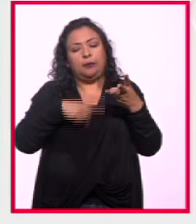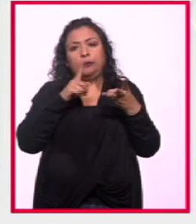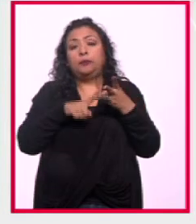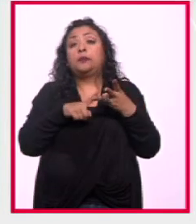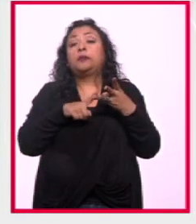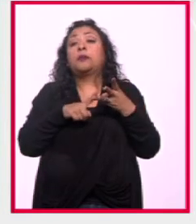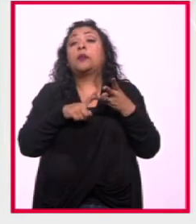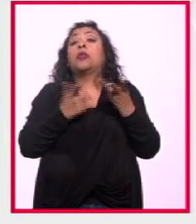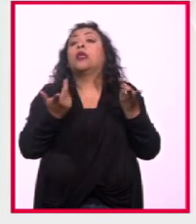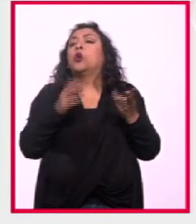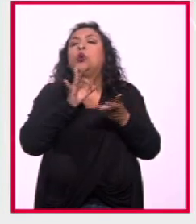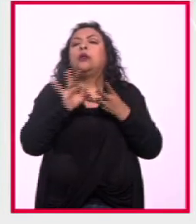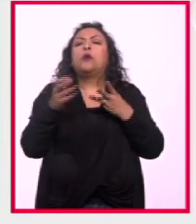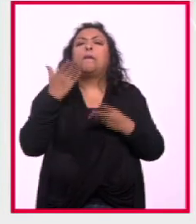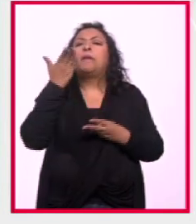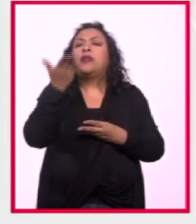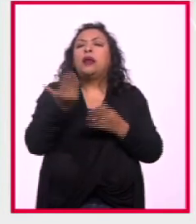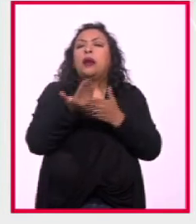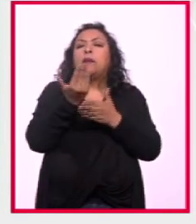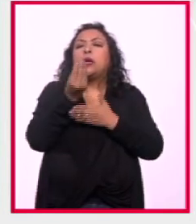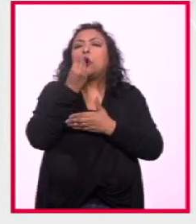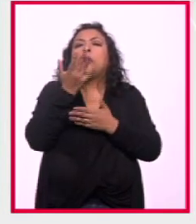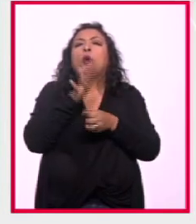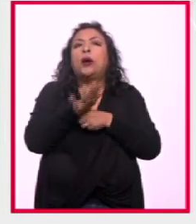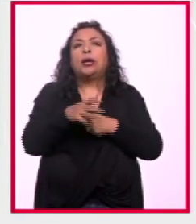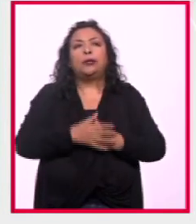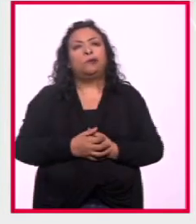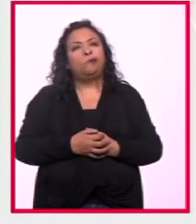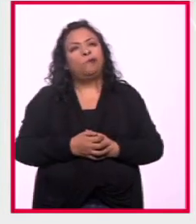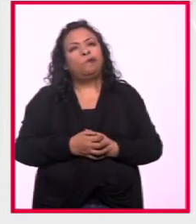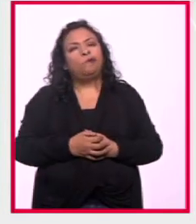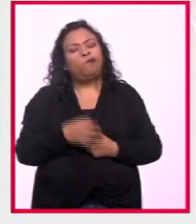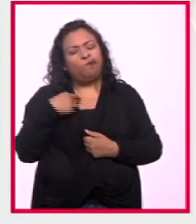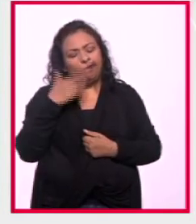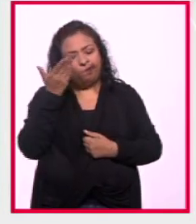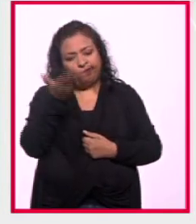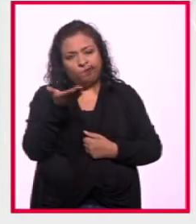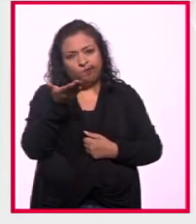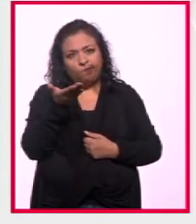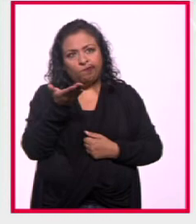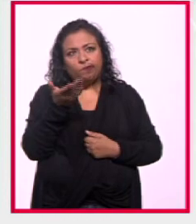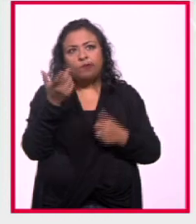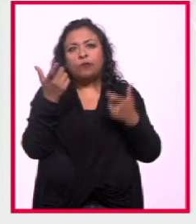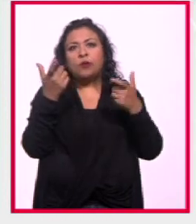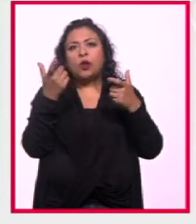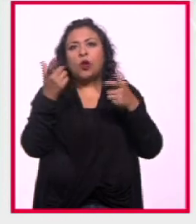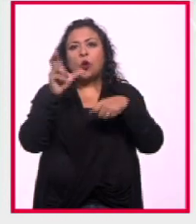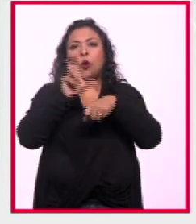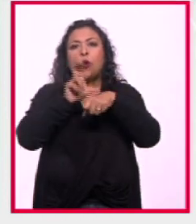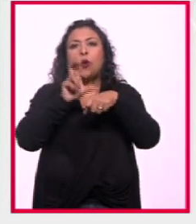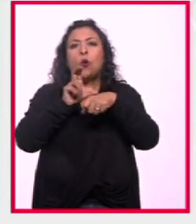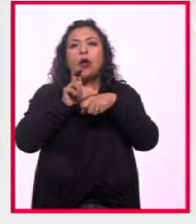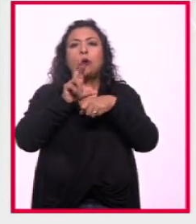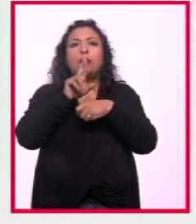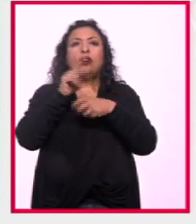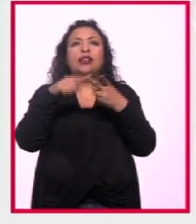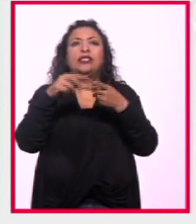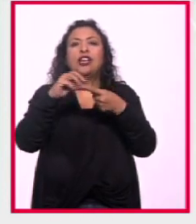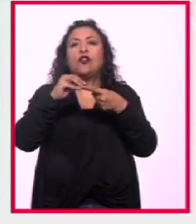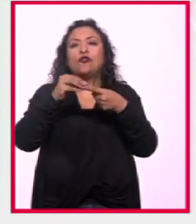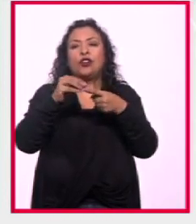y finalmente que pediría de desayuno te pediría huevos rancheros con frijoles